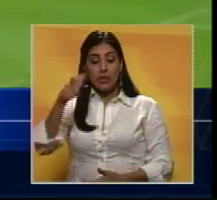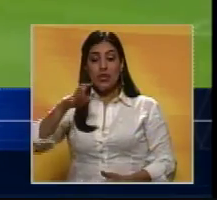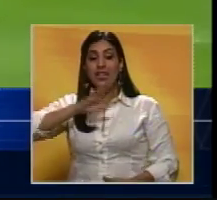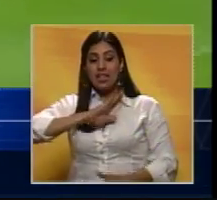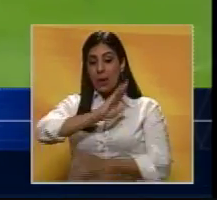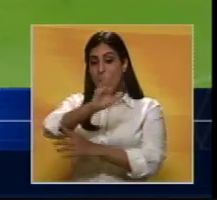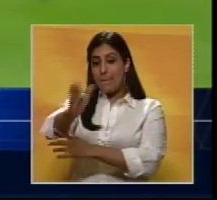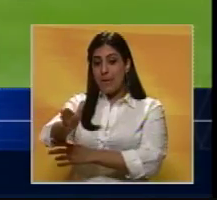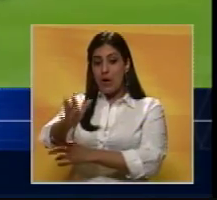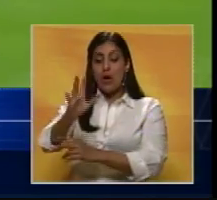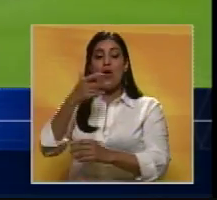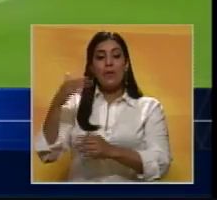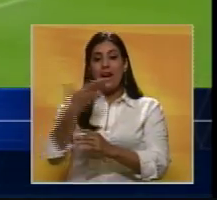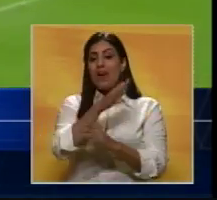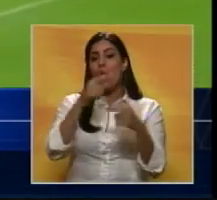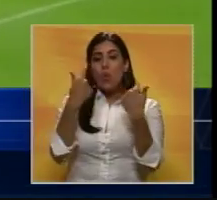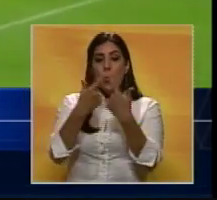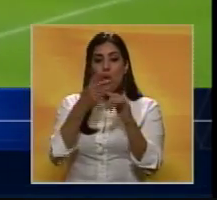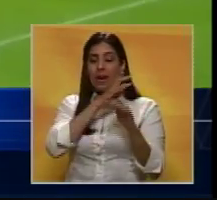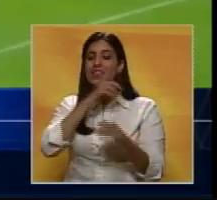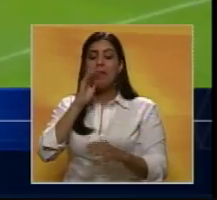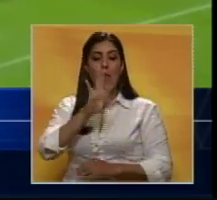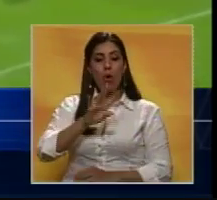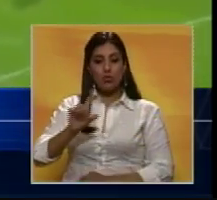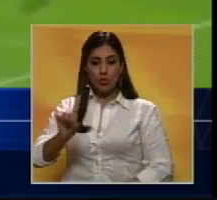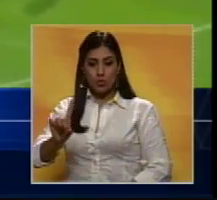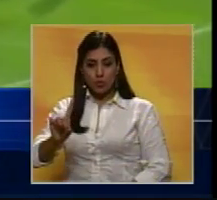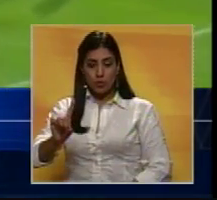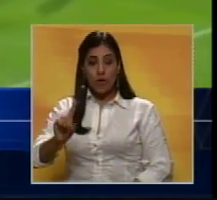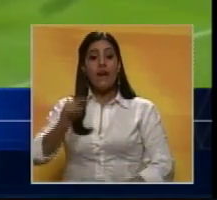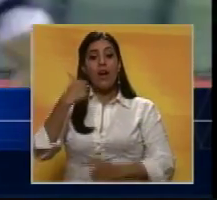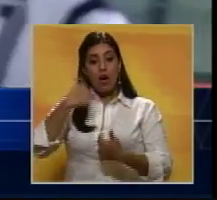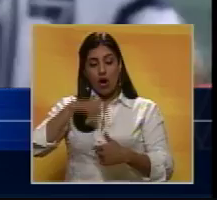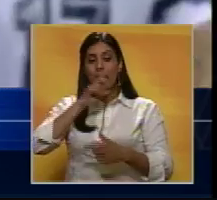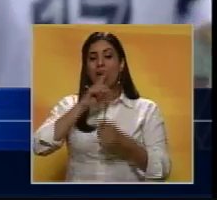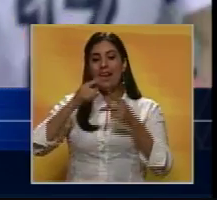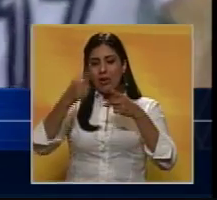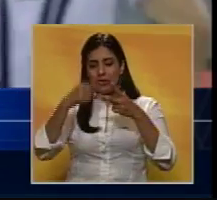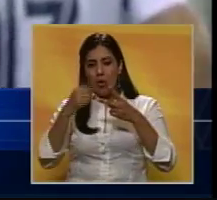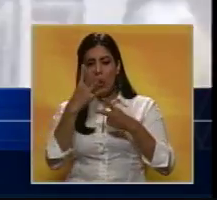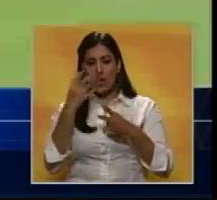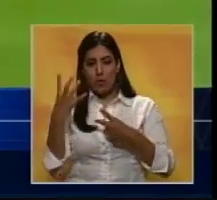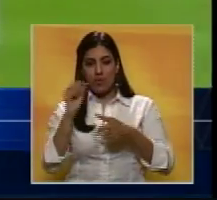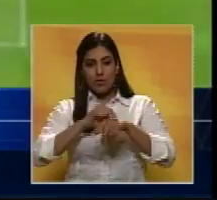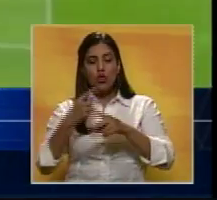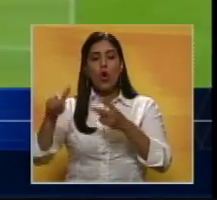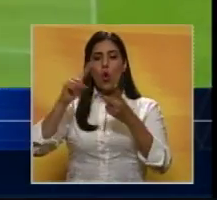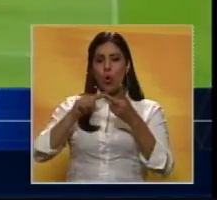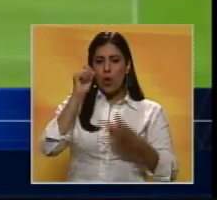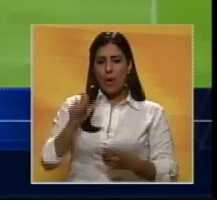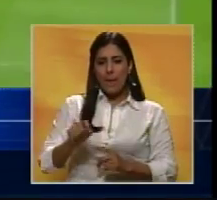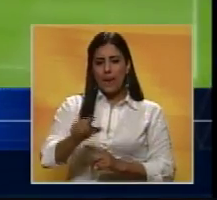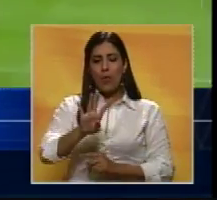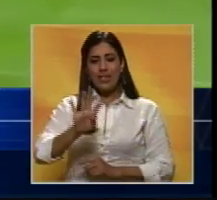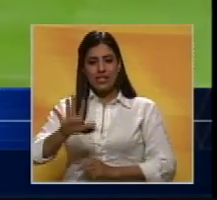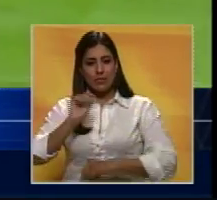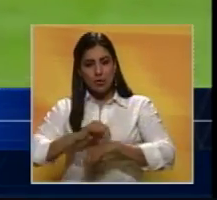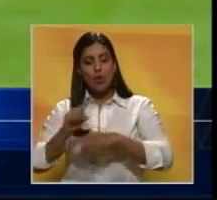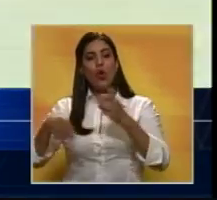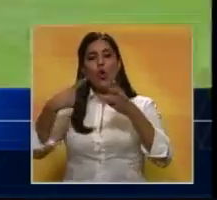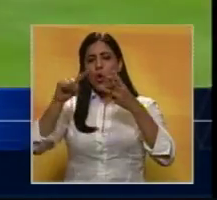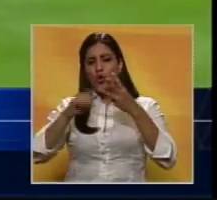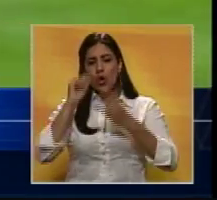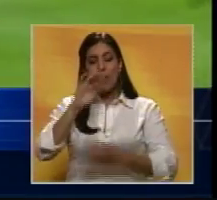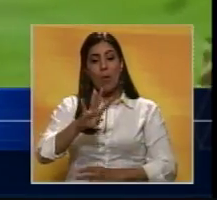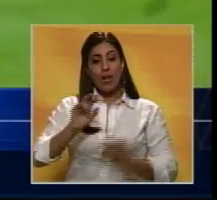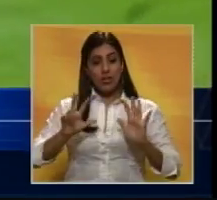giallorossi derrotaron al Pescara en el Estadio Adriático 4-1. Kevin Strootman al 44, Ratia Nainggolan al 45 y Mohamed